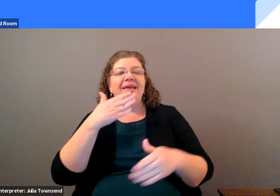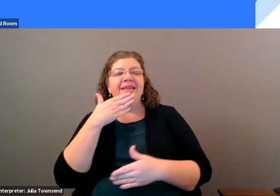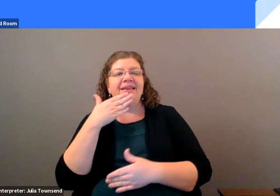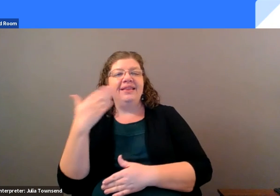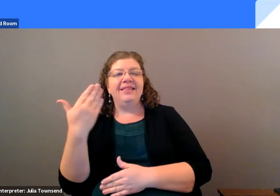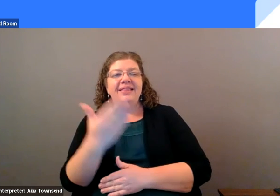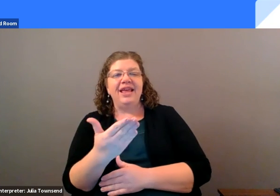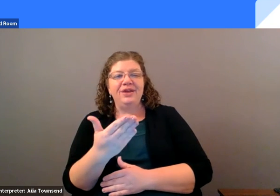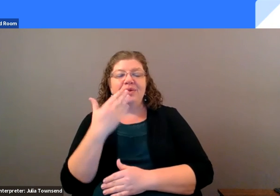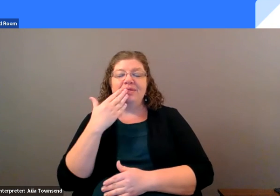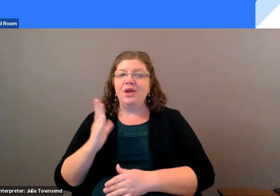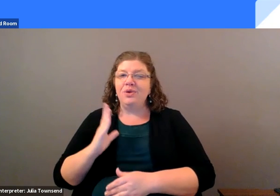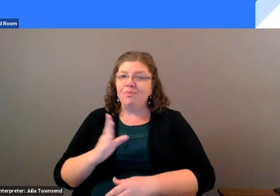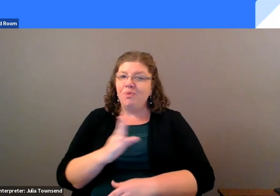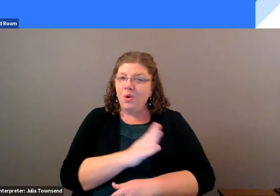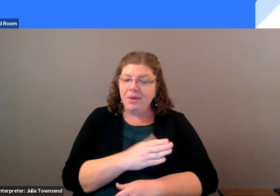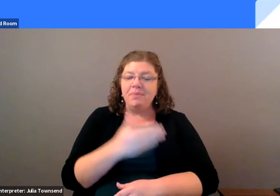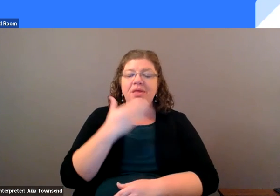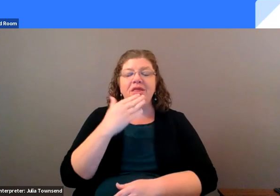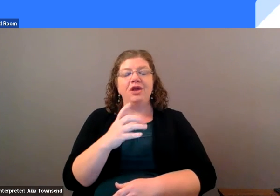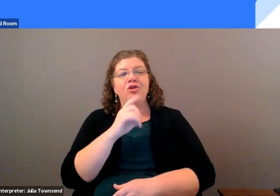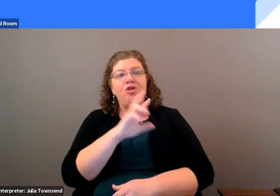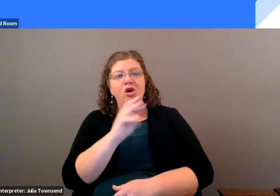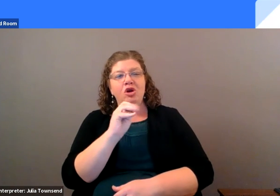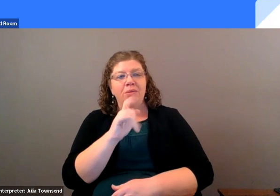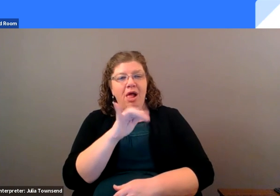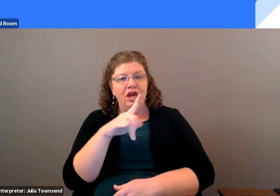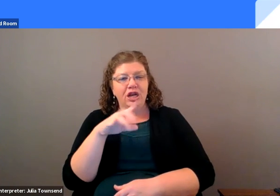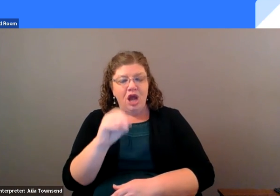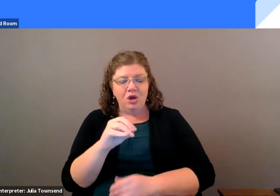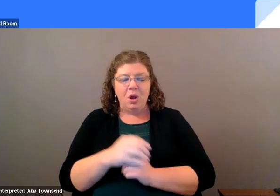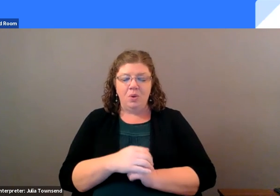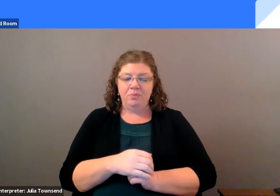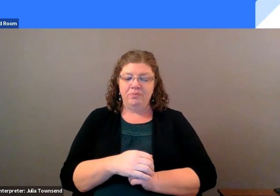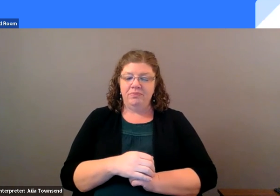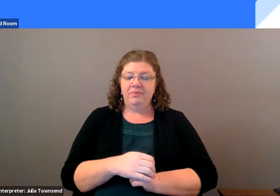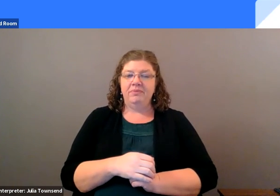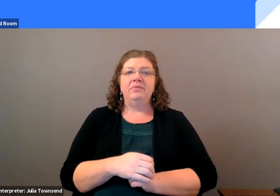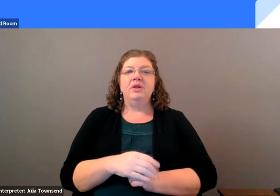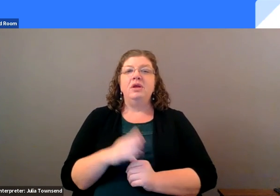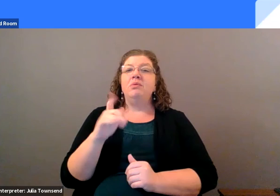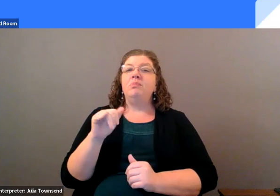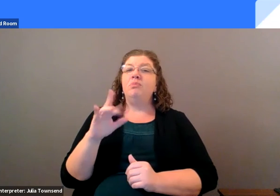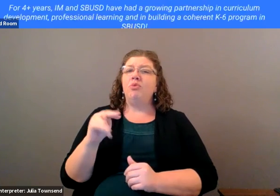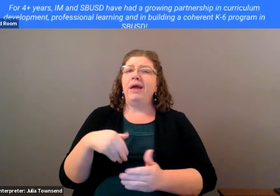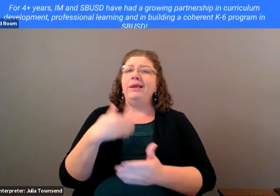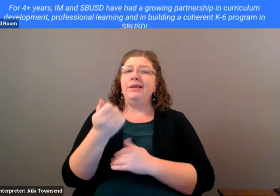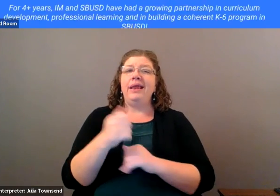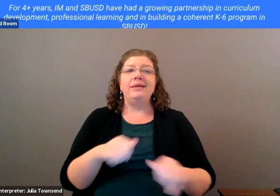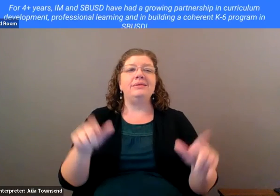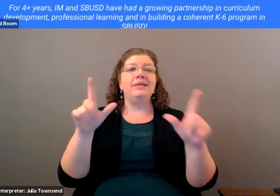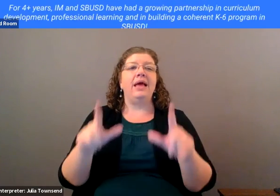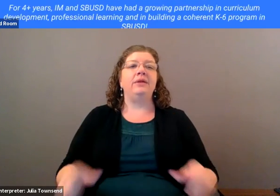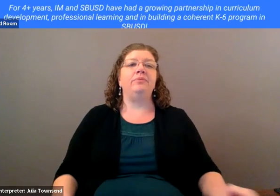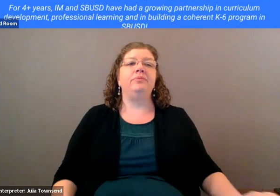pues muchas gracias, miembros del consejo. Gracias, doctora Maldonado. Podemos pasar a la siguiente diapositiva.